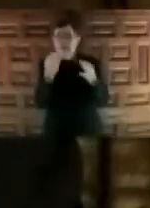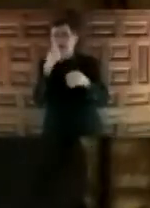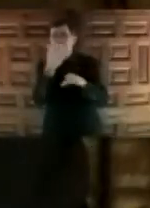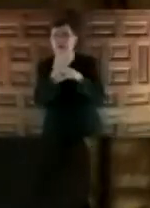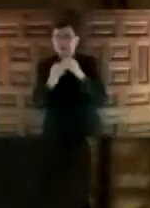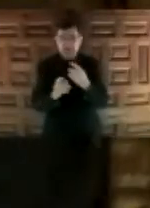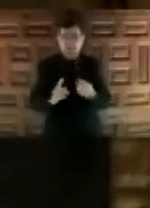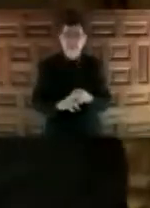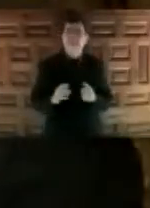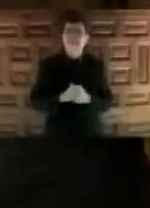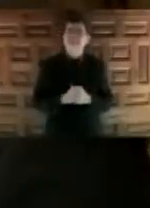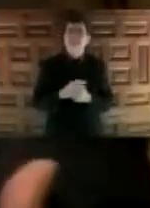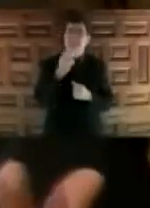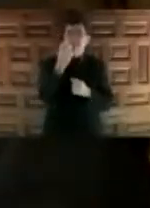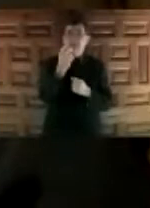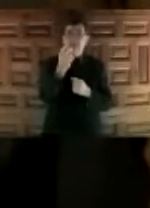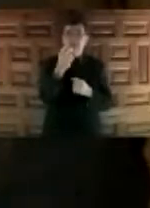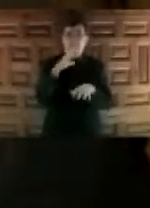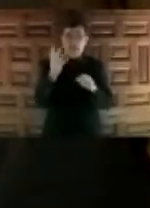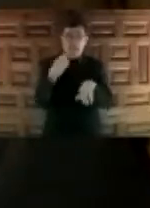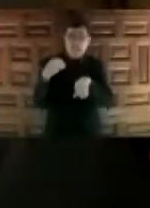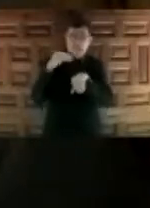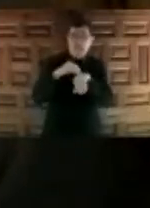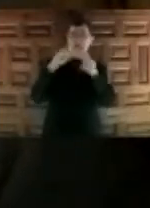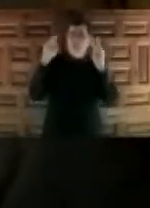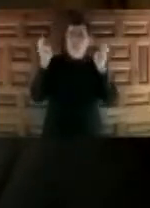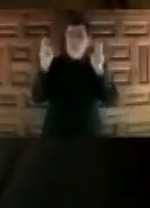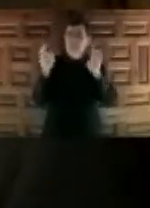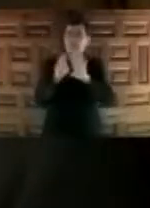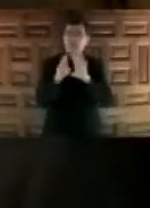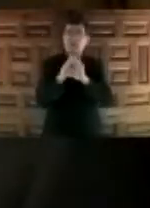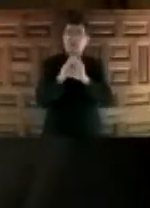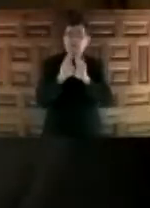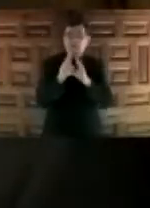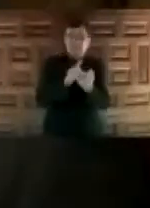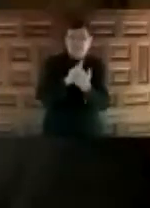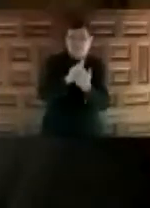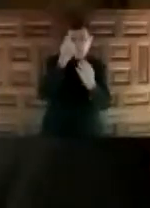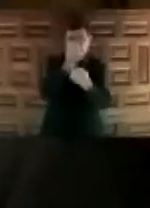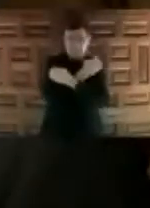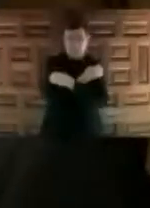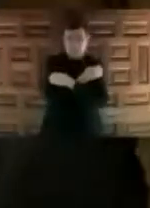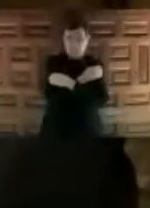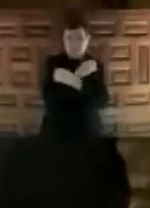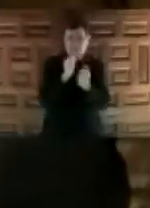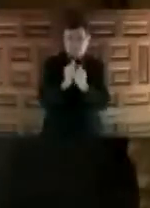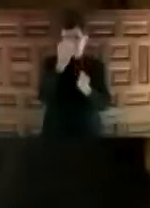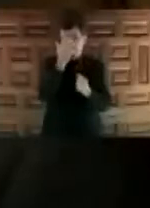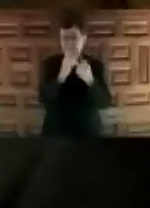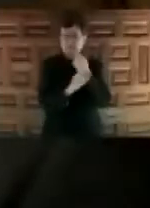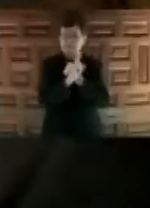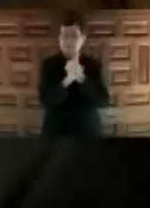otros actores. Y esto coloca al tema, el tema de la del derecho a la educación en un serio